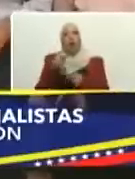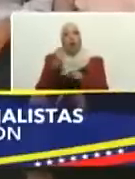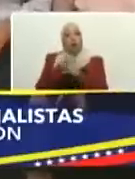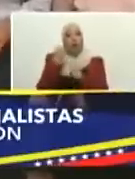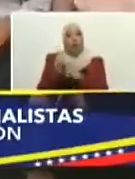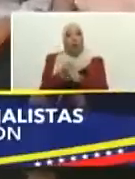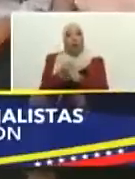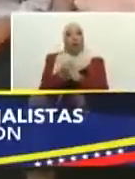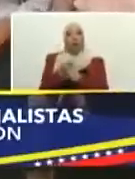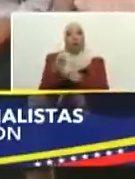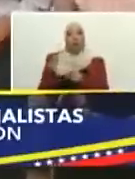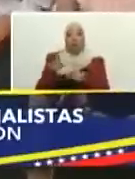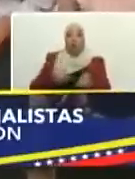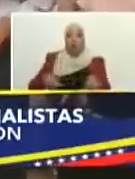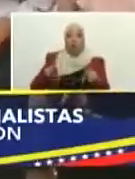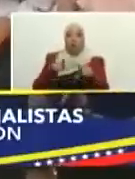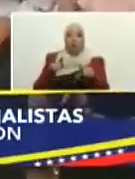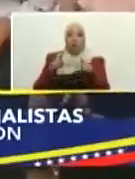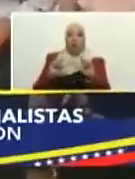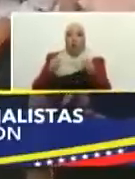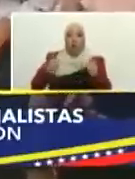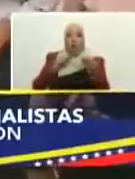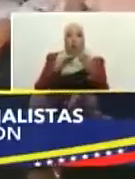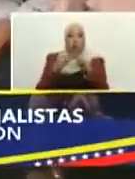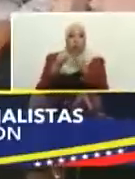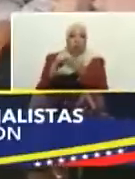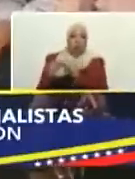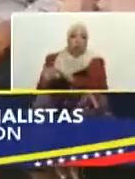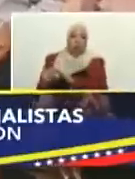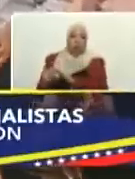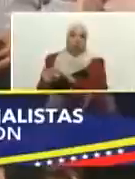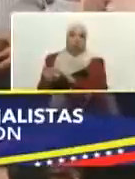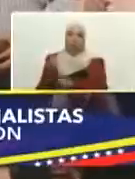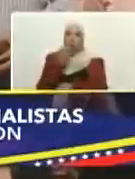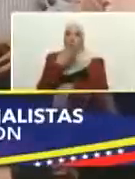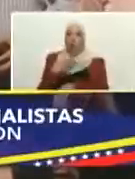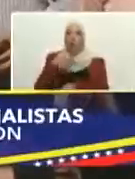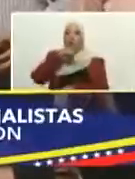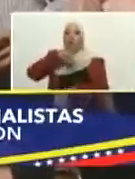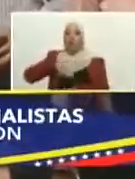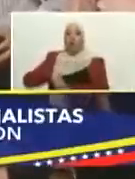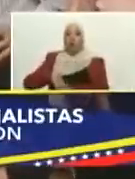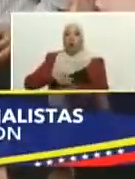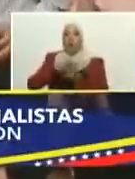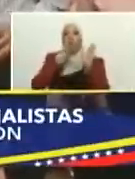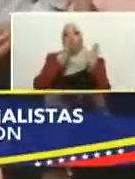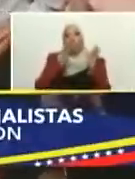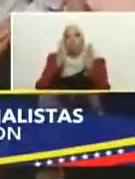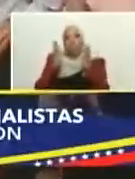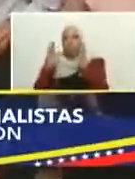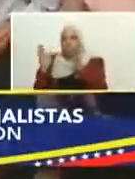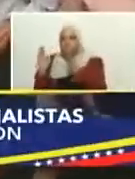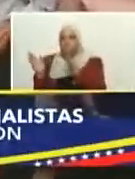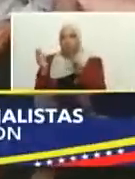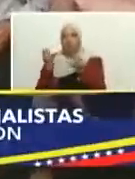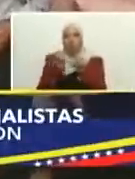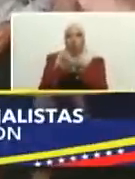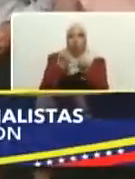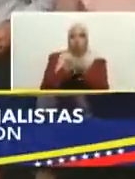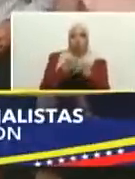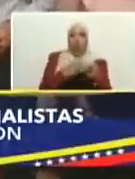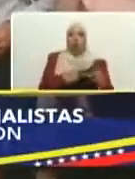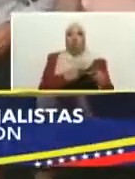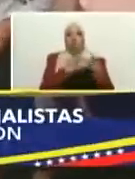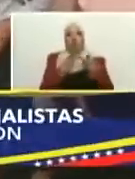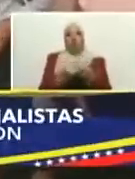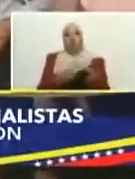trabajar para conseguir estos terrenos y poder fundar su comunidad. Y tiene, bueno, toda la historia de organización, de voluntad